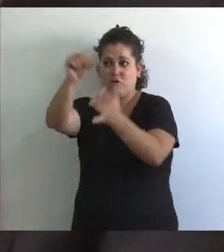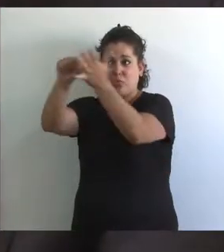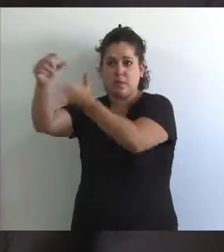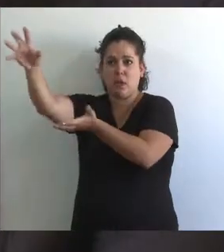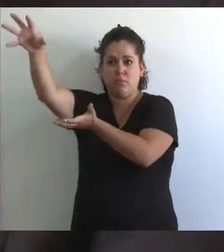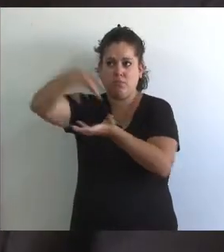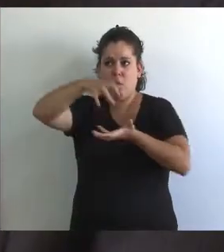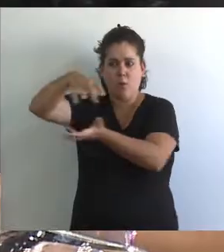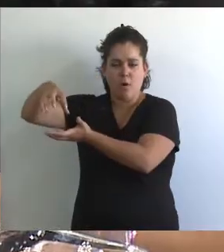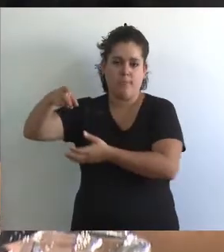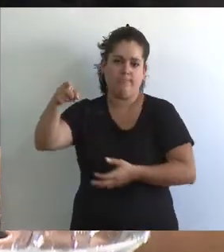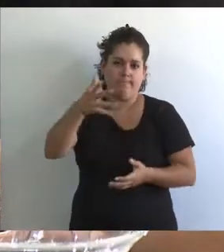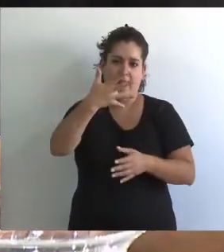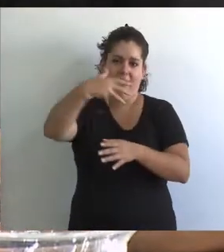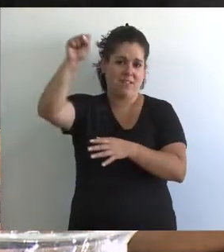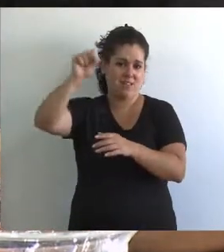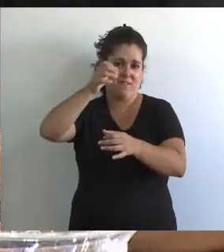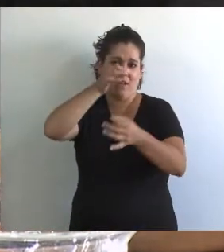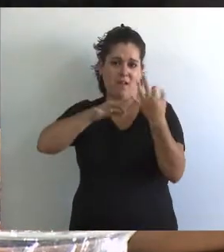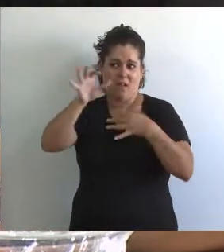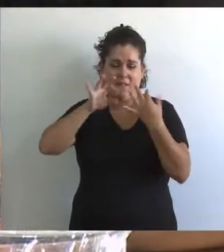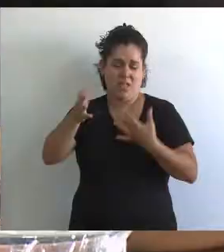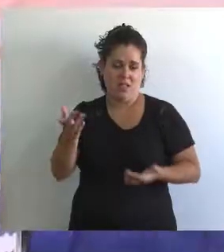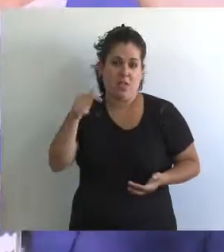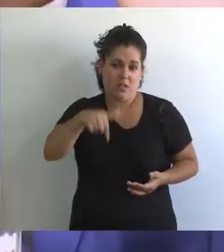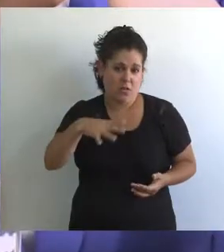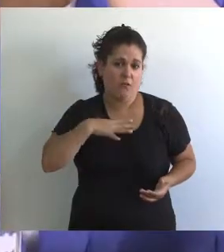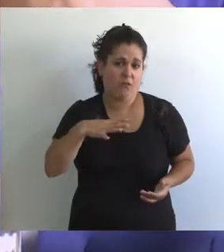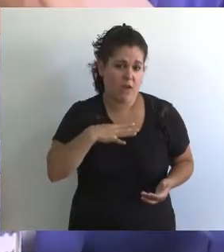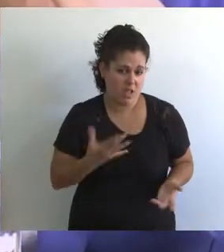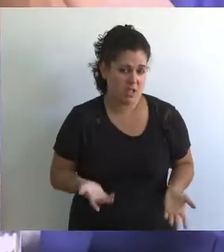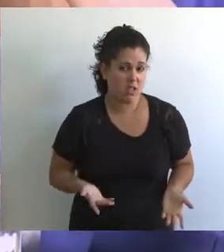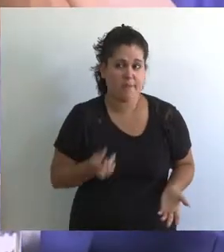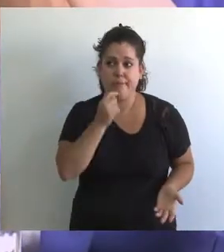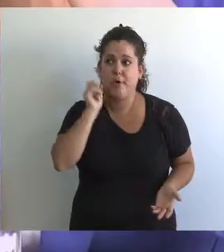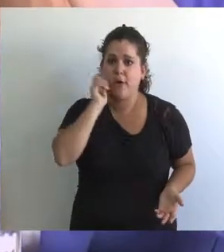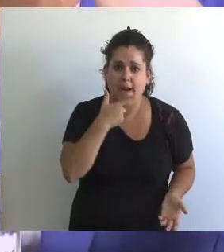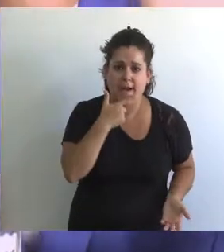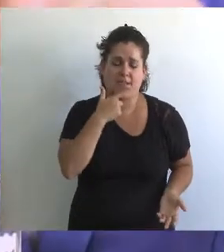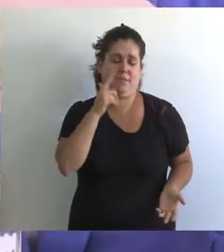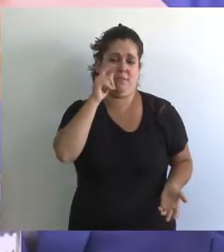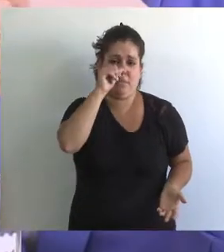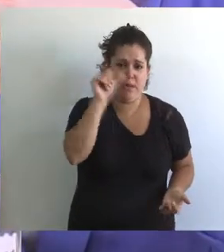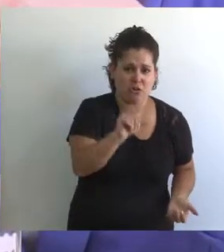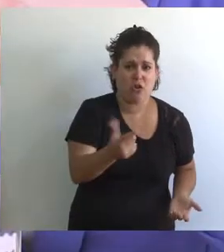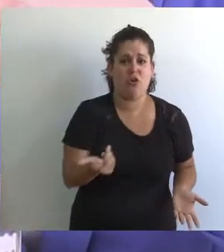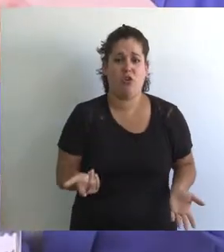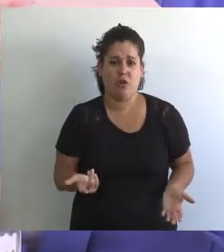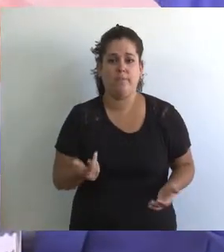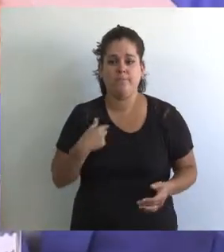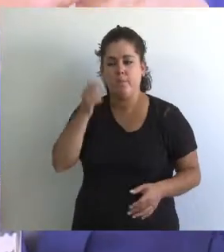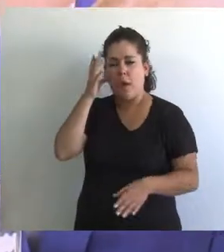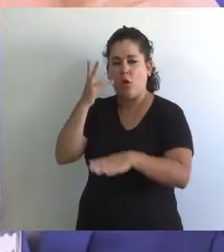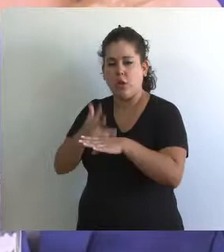exportó un recurso estratégico que ahora nos falta, tanto en gas como en petróleo. Y pero también hay que hablar, Néstor,